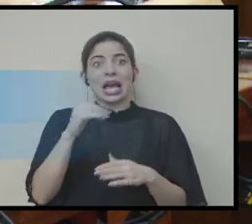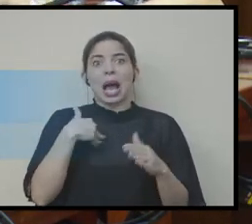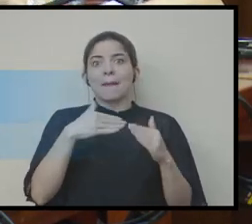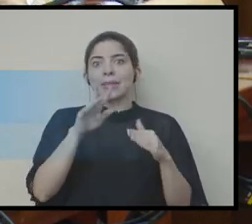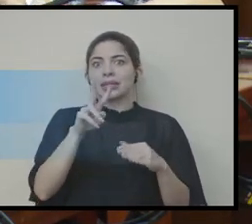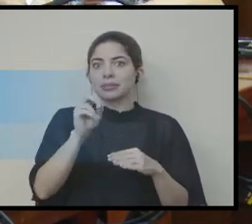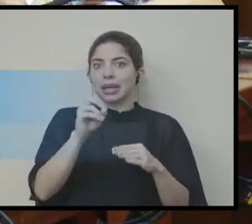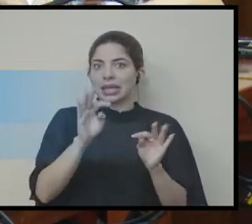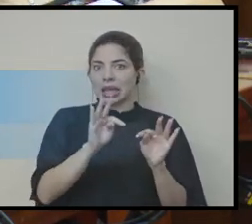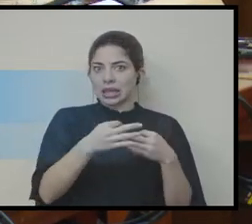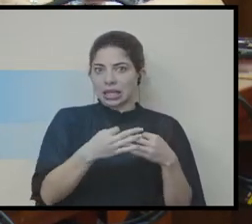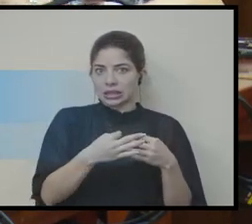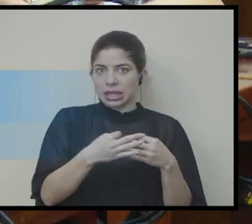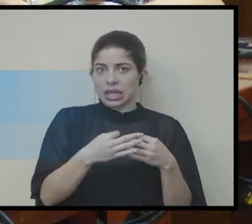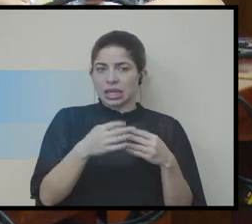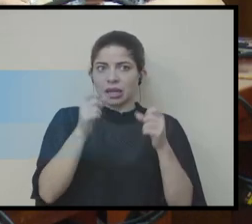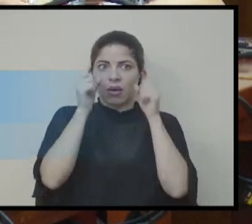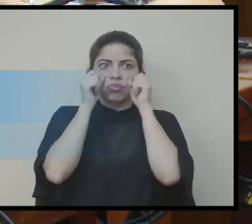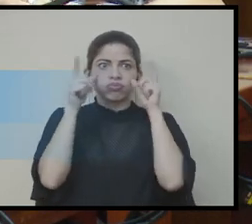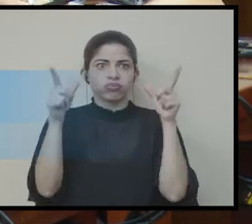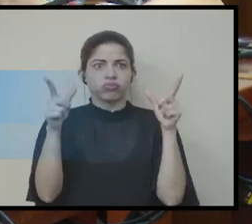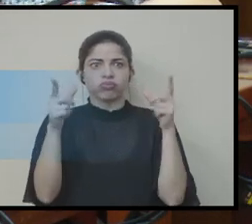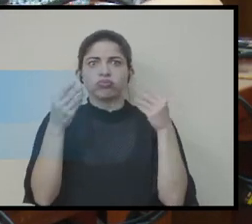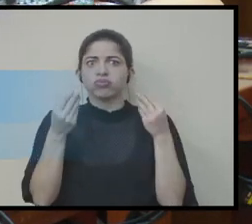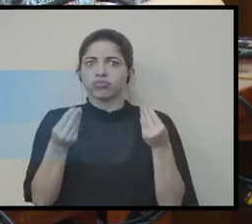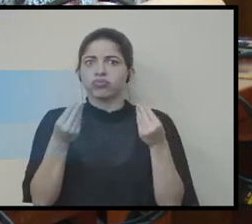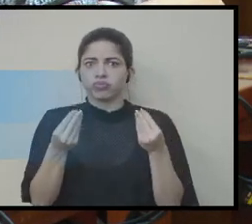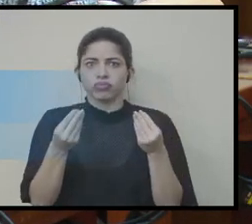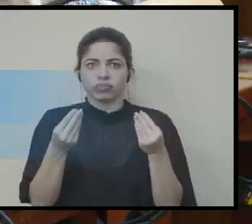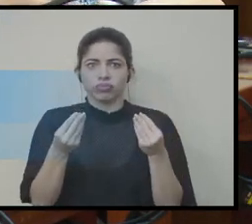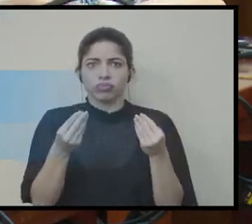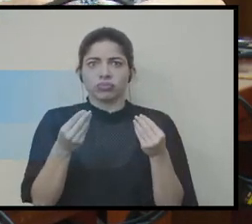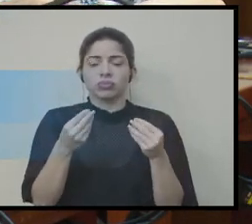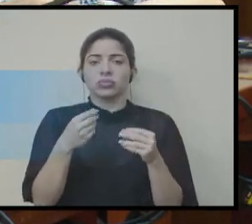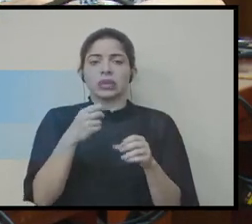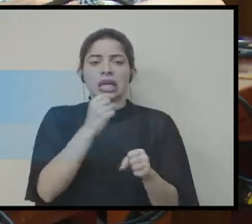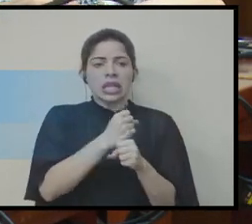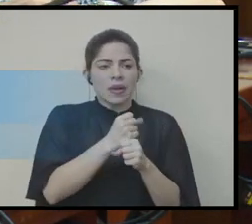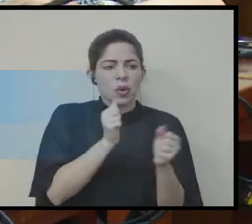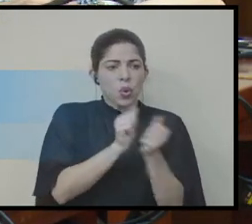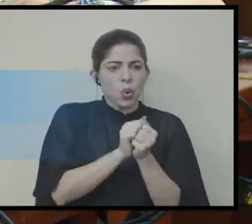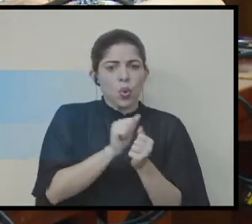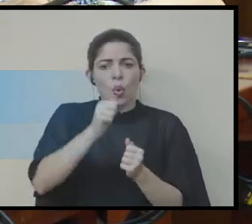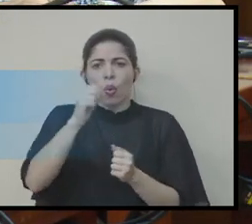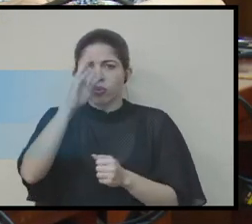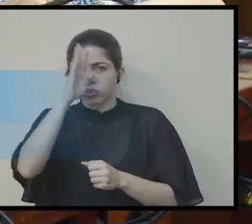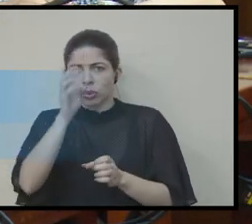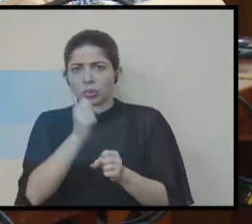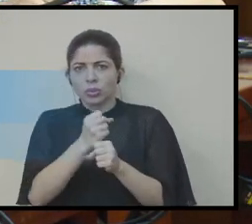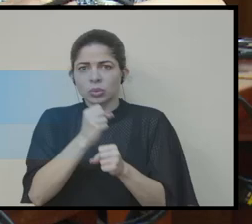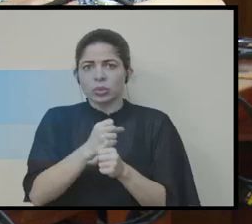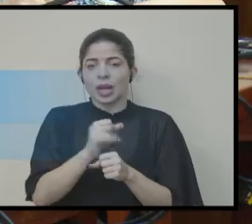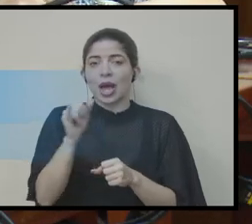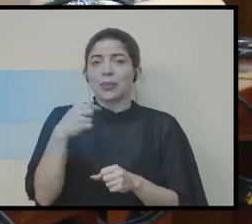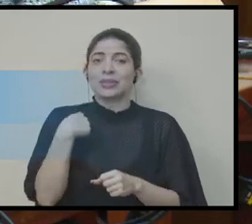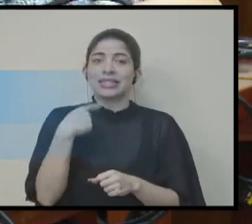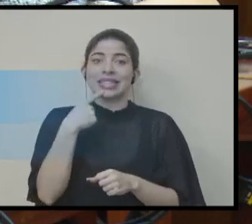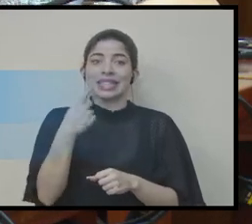talleres. O sea, es impresionante y trabajemos esto y trabajemos el otro. Como le decía